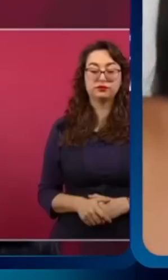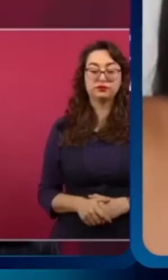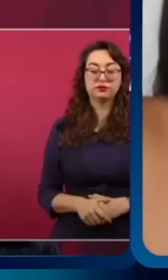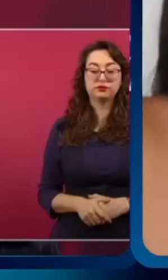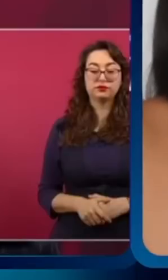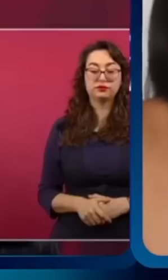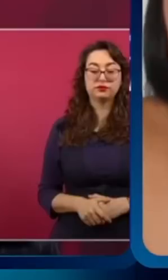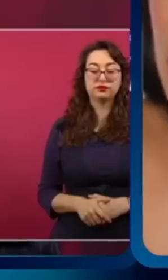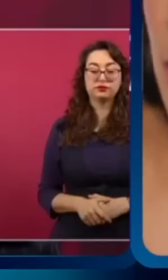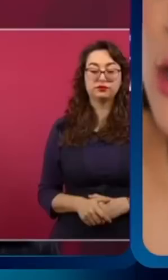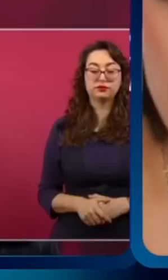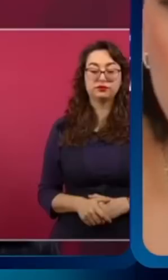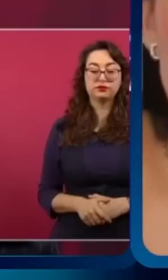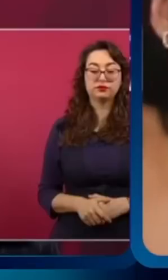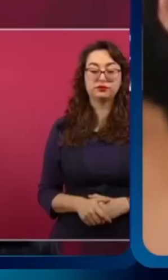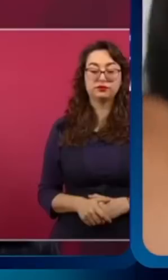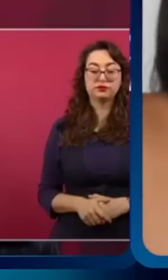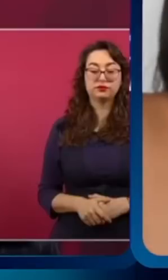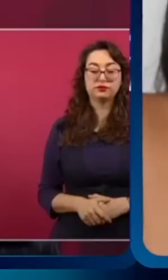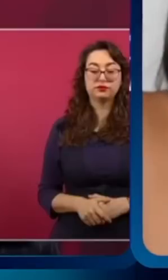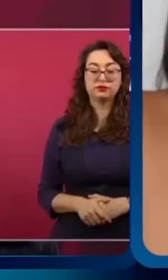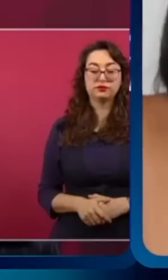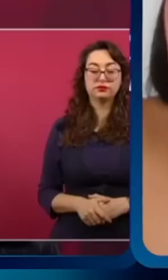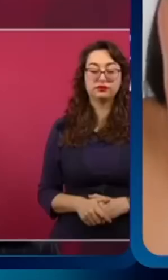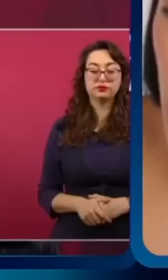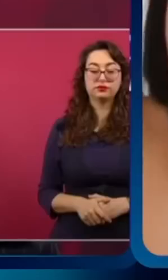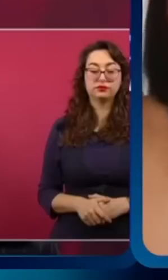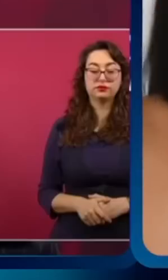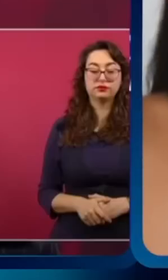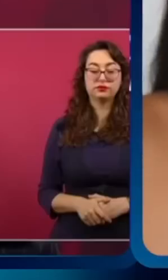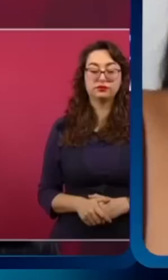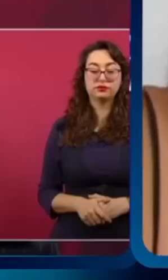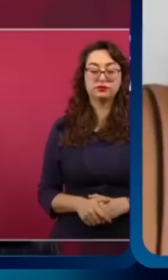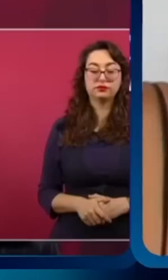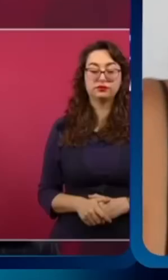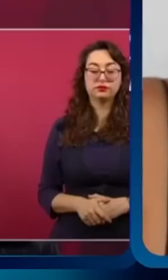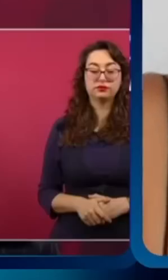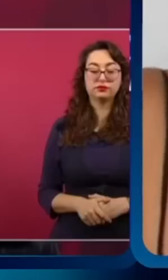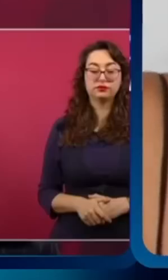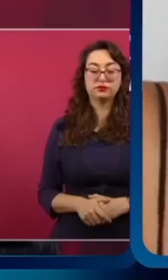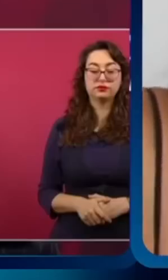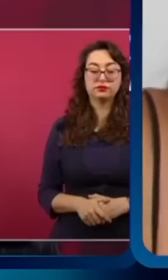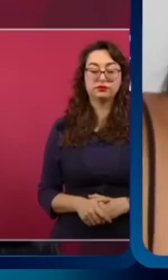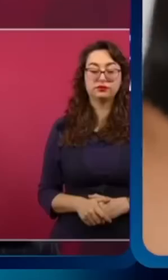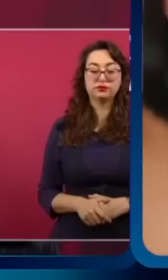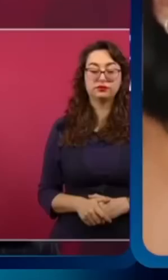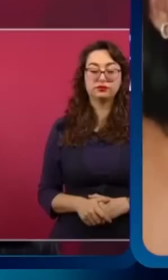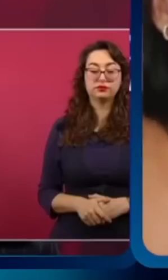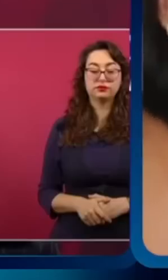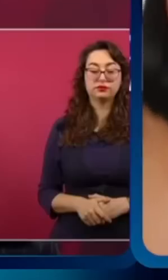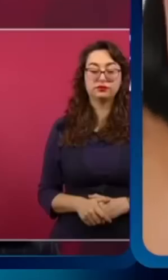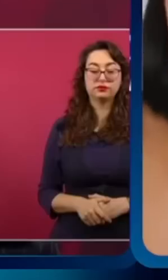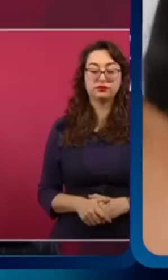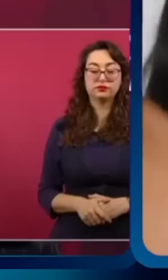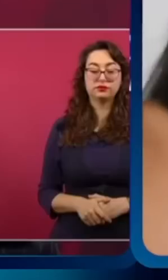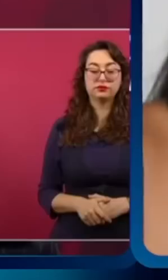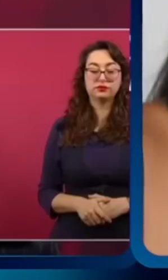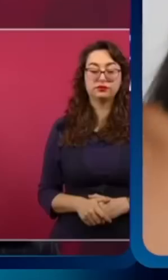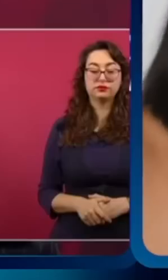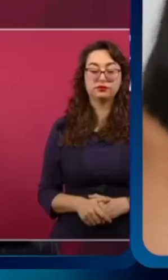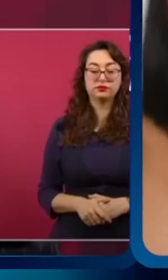los jóvenes y las personas que les gusten ese tipo de cosas, que no es el camino, pero